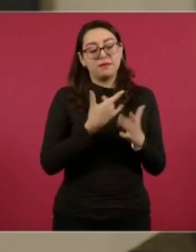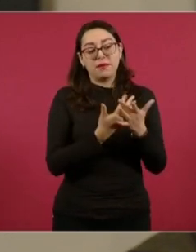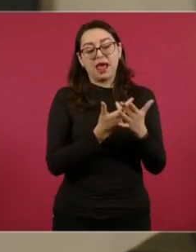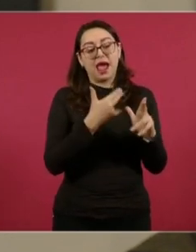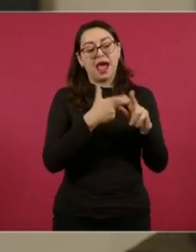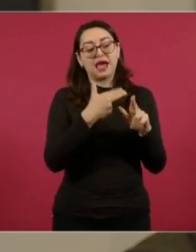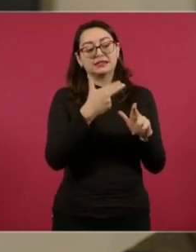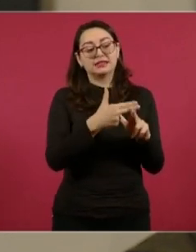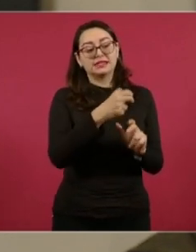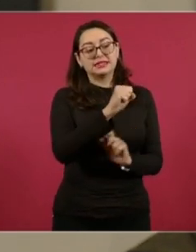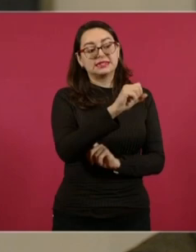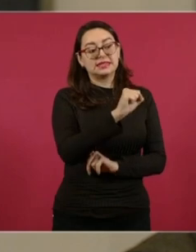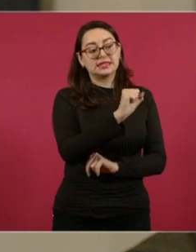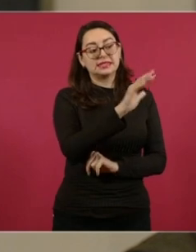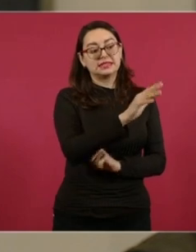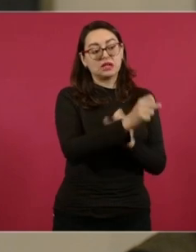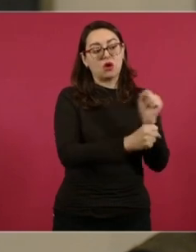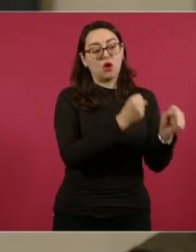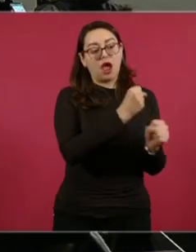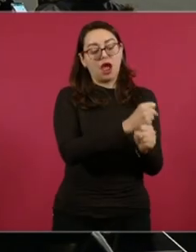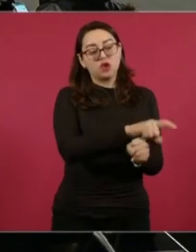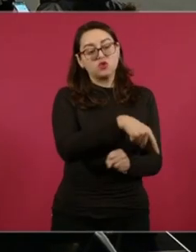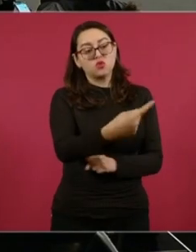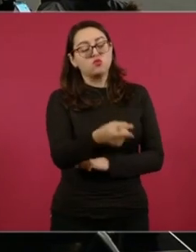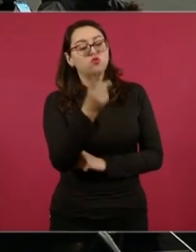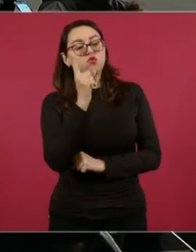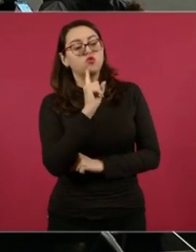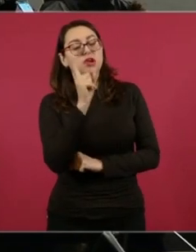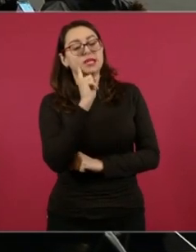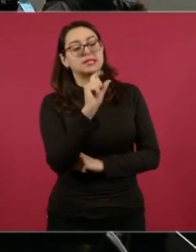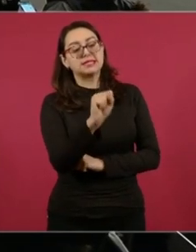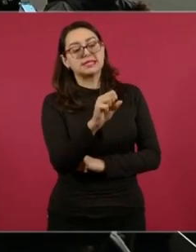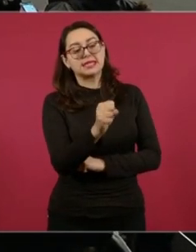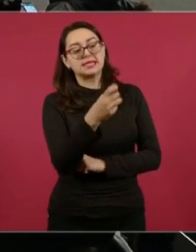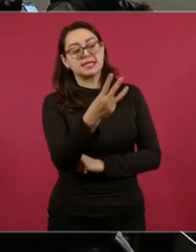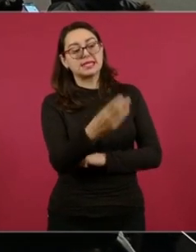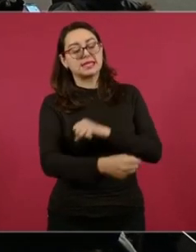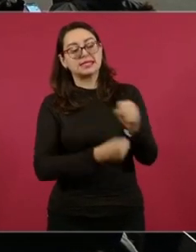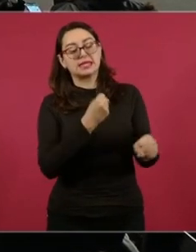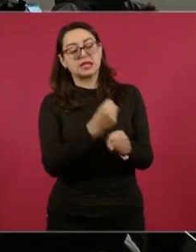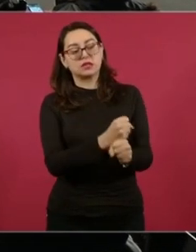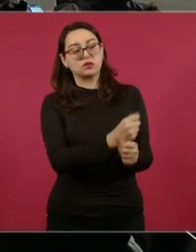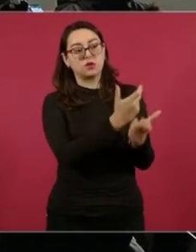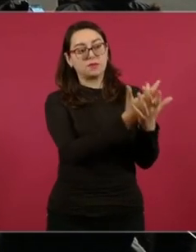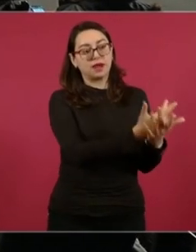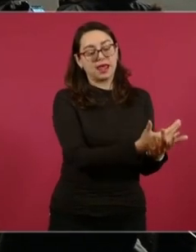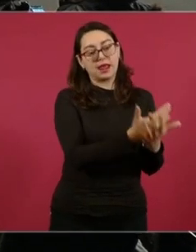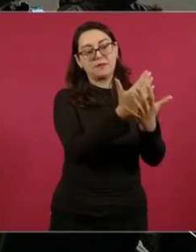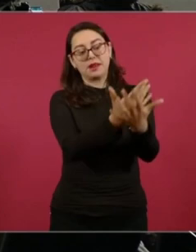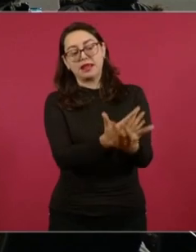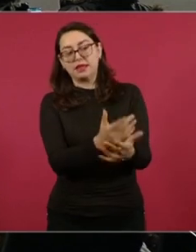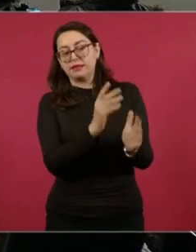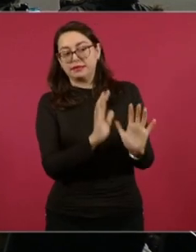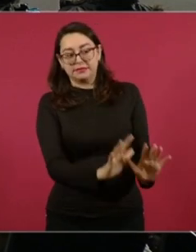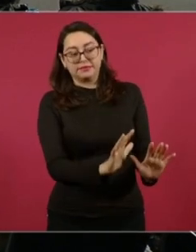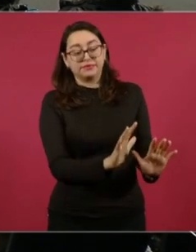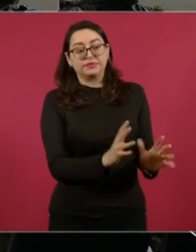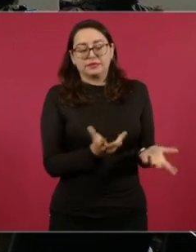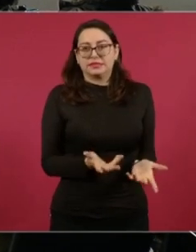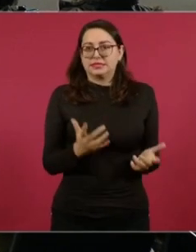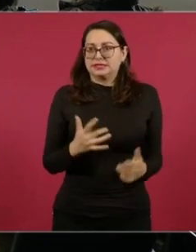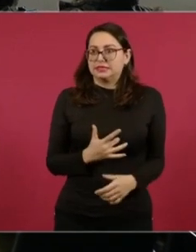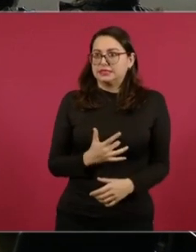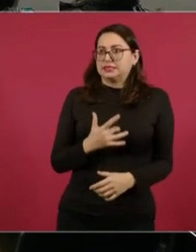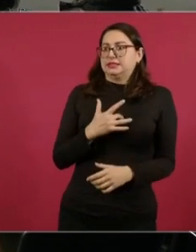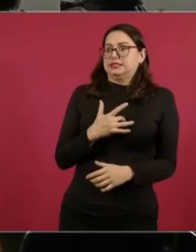62 años para mujeres. Además, en este mismo sector magisterial aplauden mucho el incremento